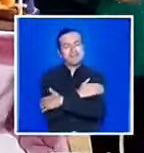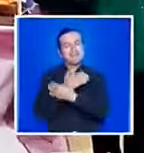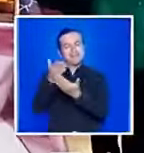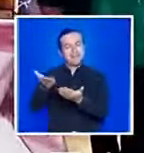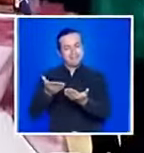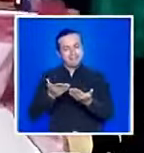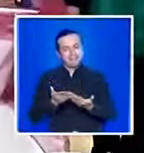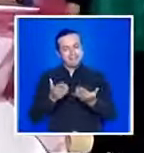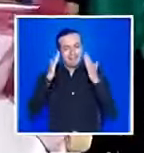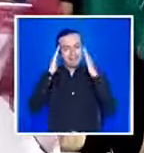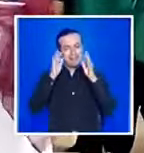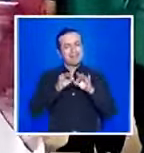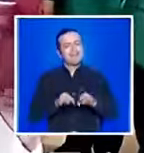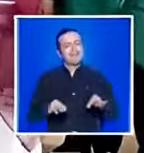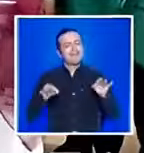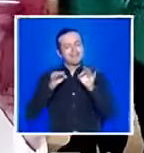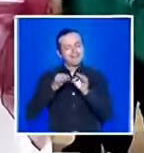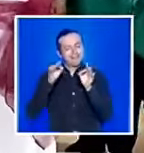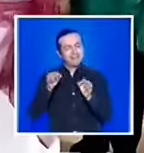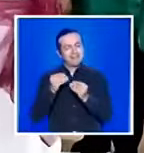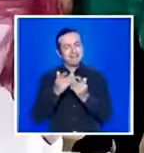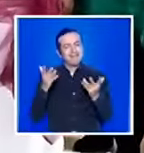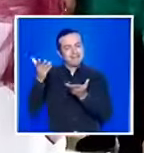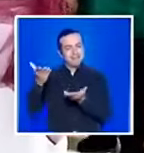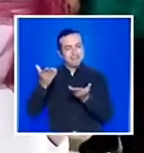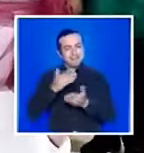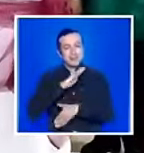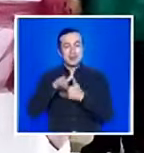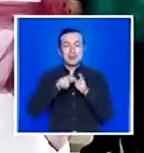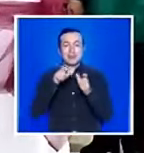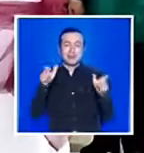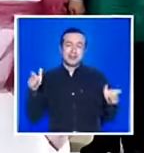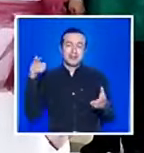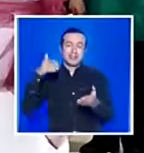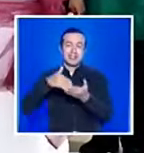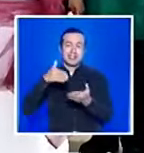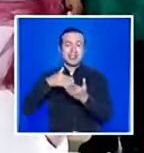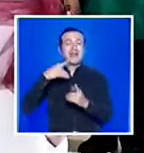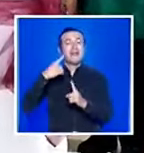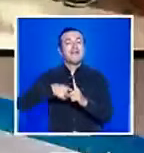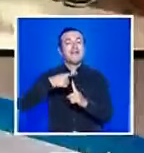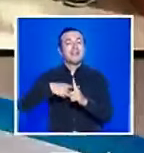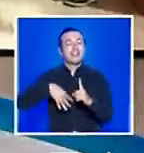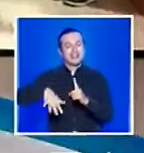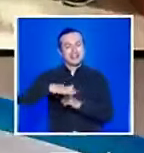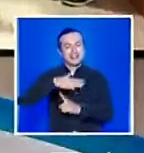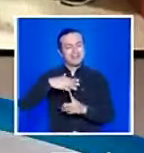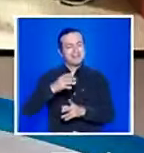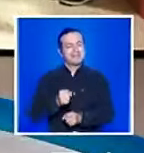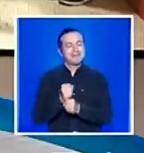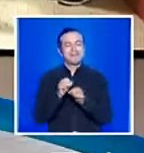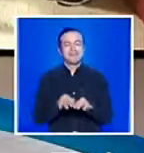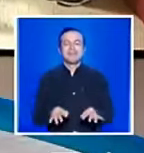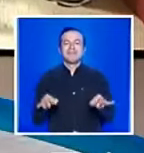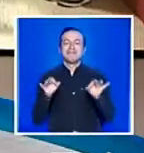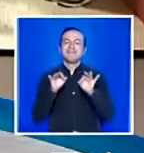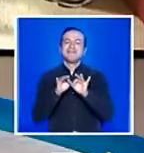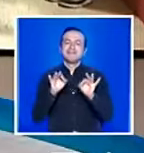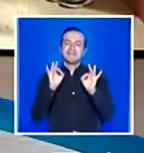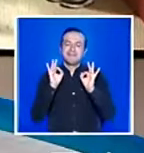la atención que siempre nos caracteriza. Serán bienvenidos todos quienes lleguen a nuestro querido mercado. La seguridad que es algo sumamente